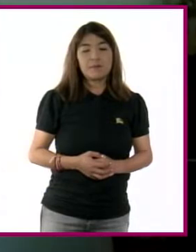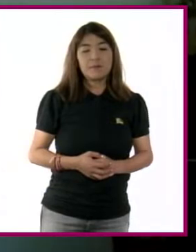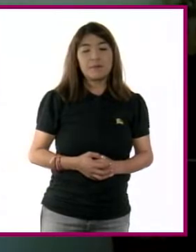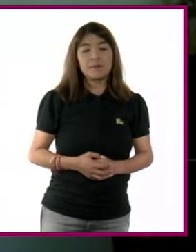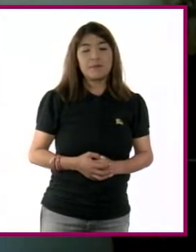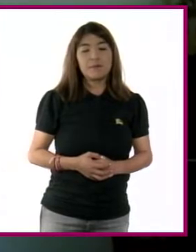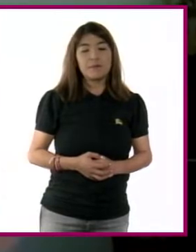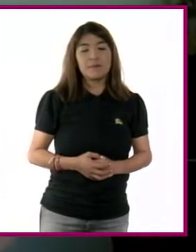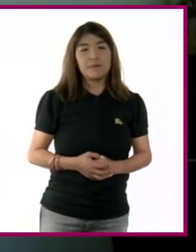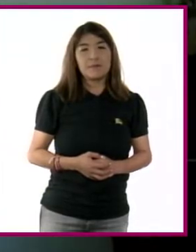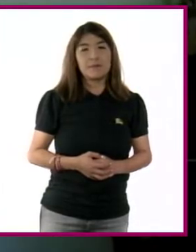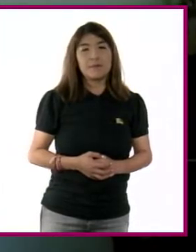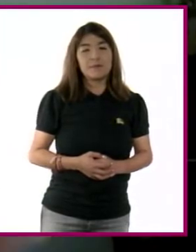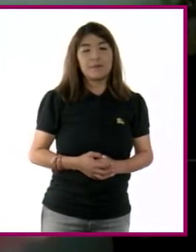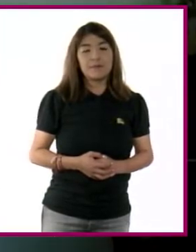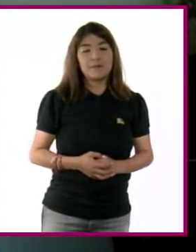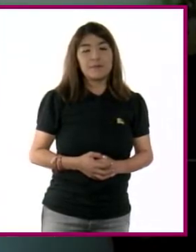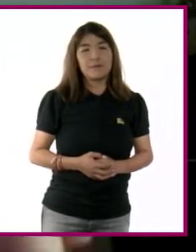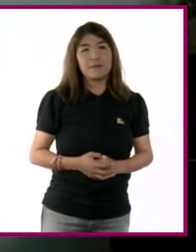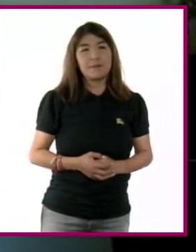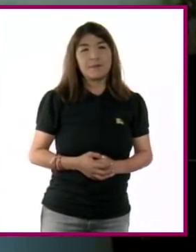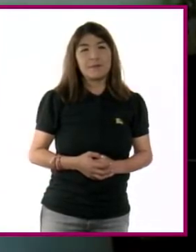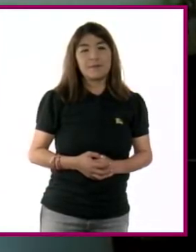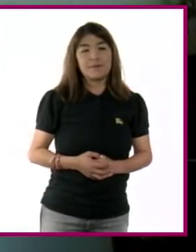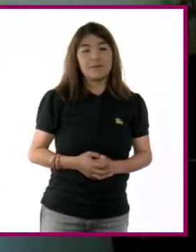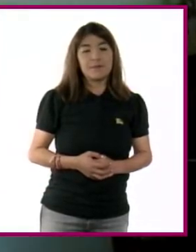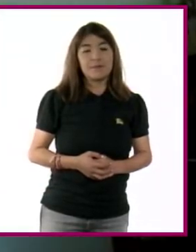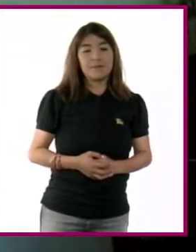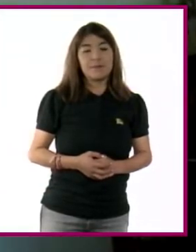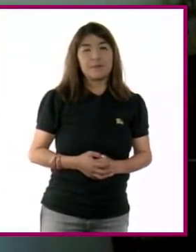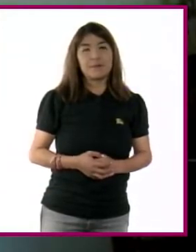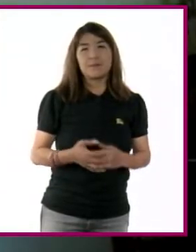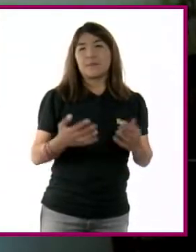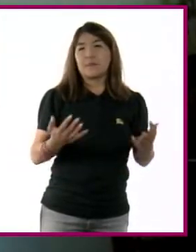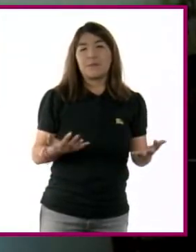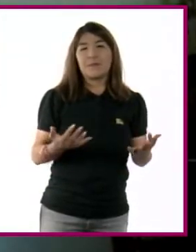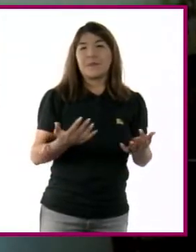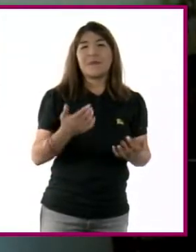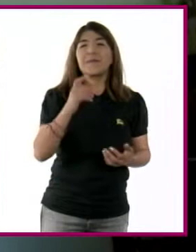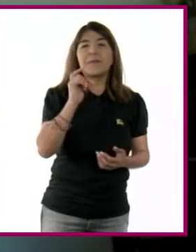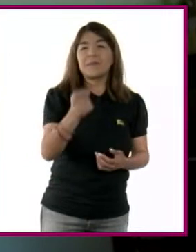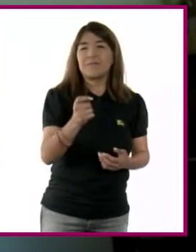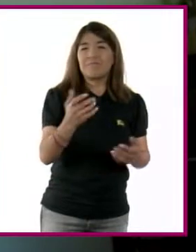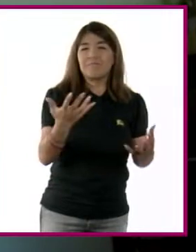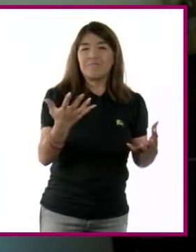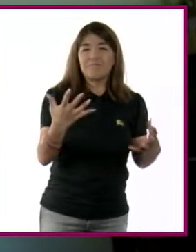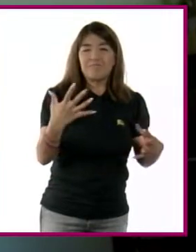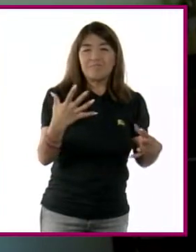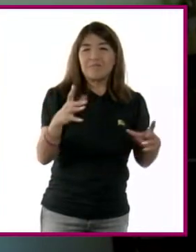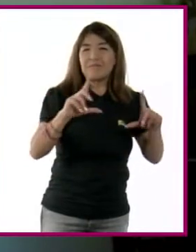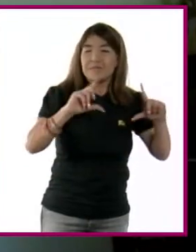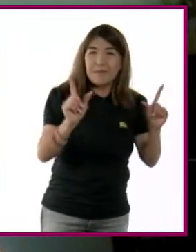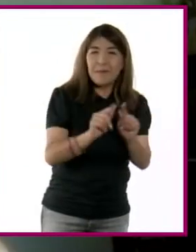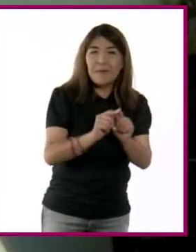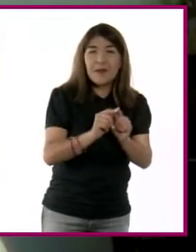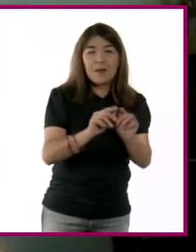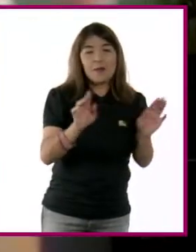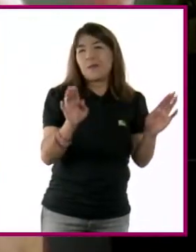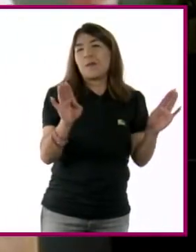una es... Puede pensarse que una es complemento de la otra, en el sentido en el